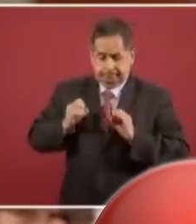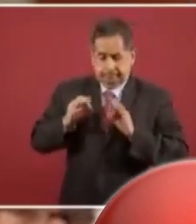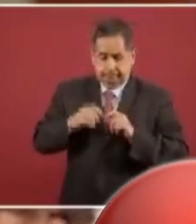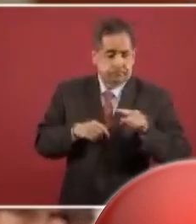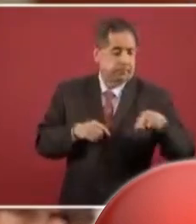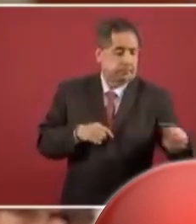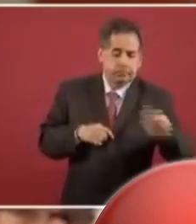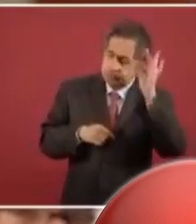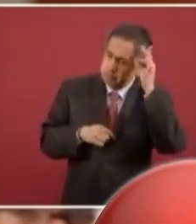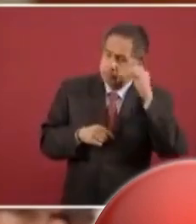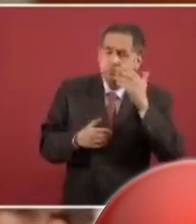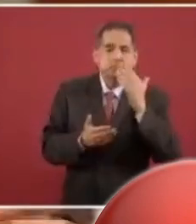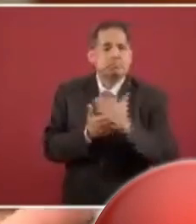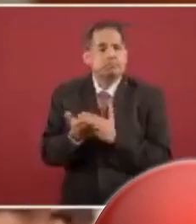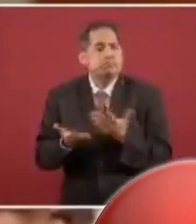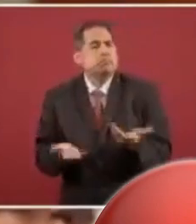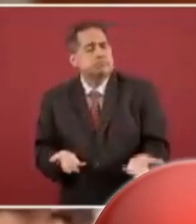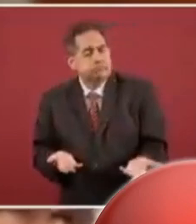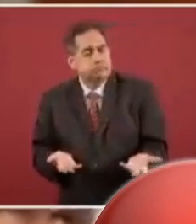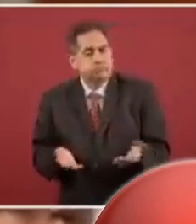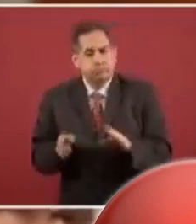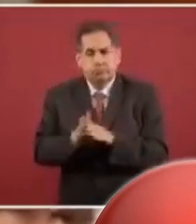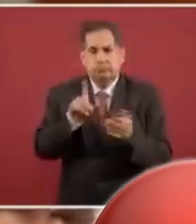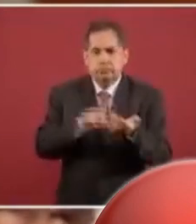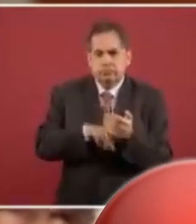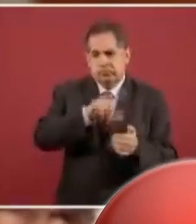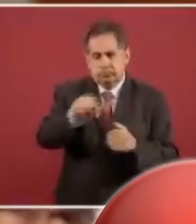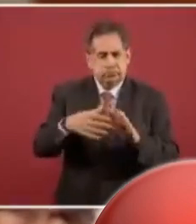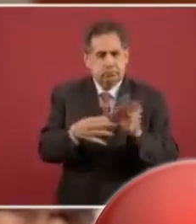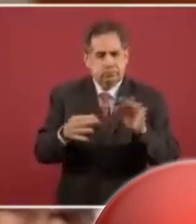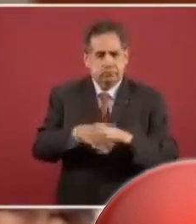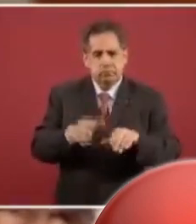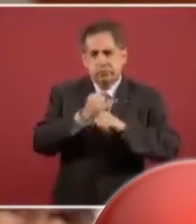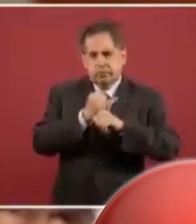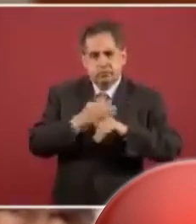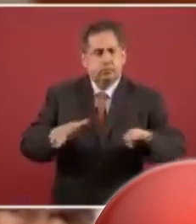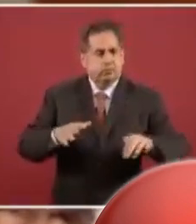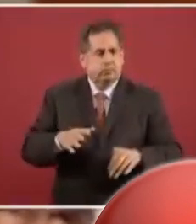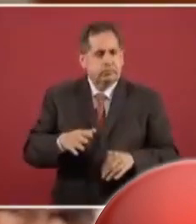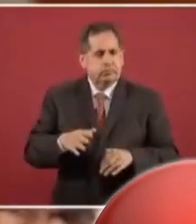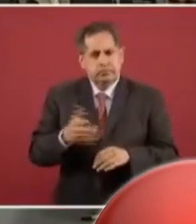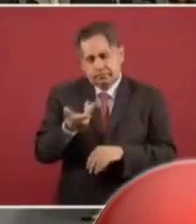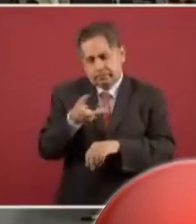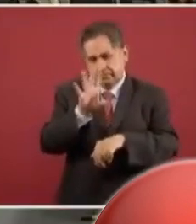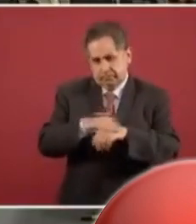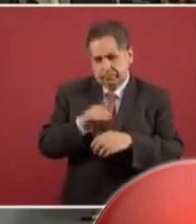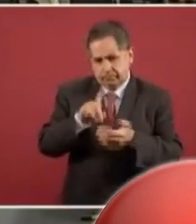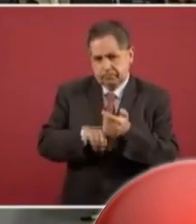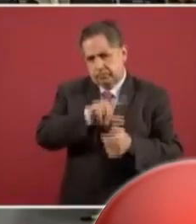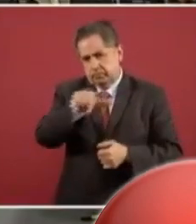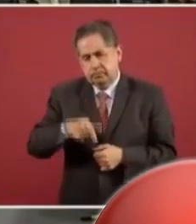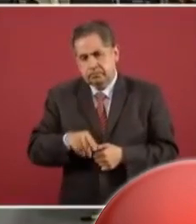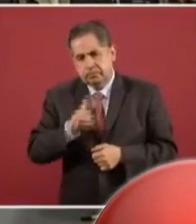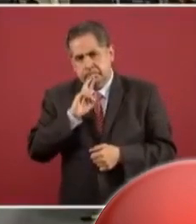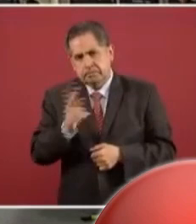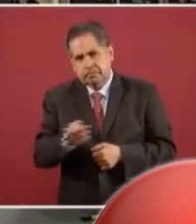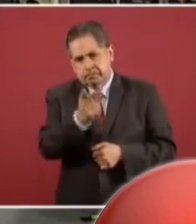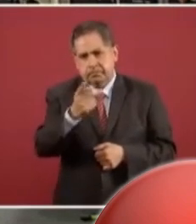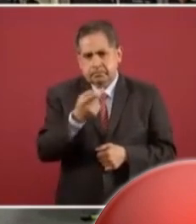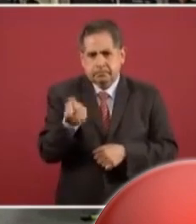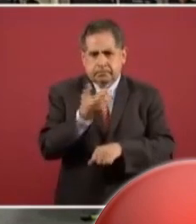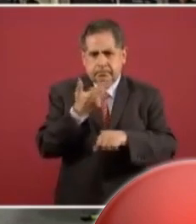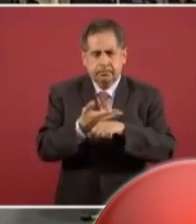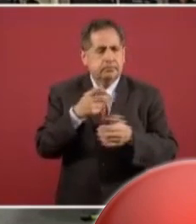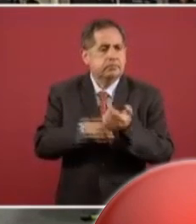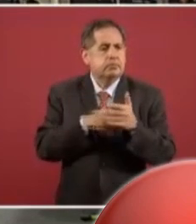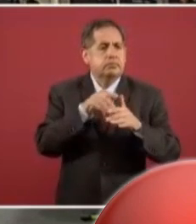del hogar. Y después, cuando entremos en materia de información general, sí me contesta una pregunta que le voy a hacer a usted, secretaria, sobre el